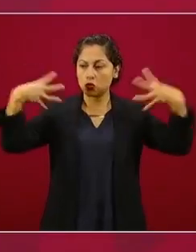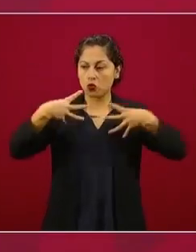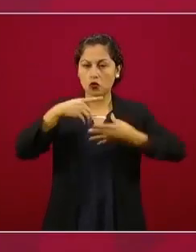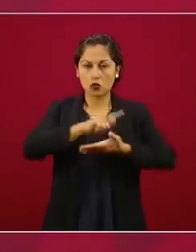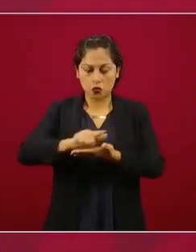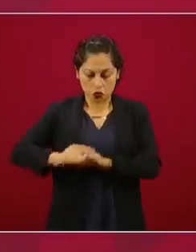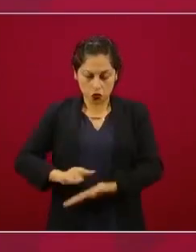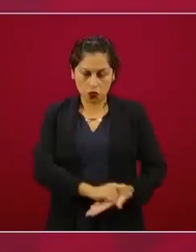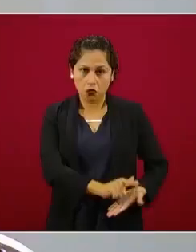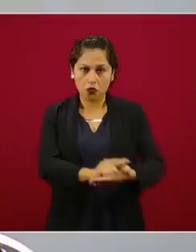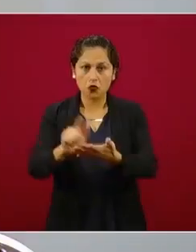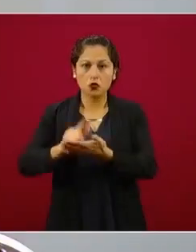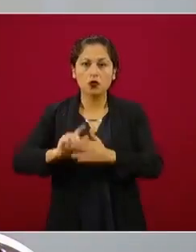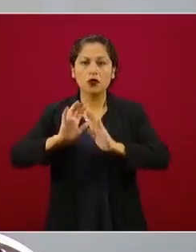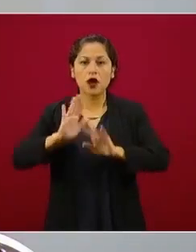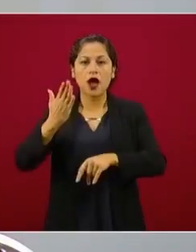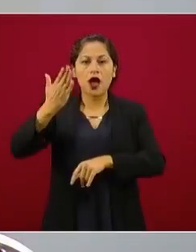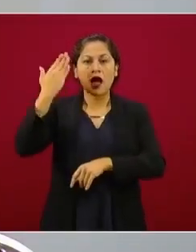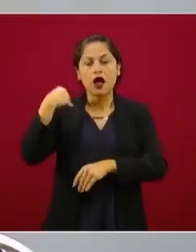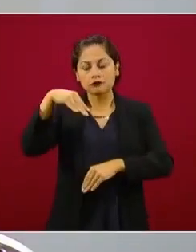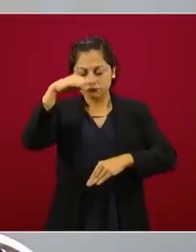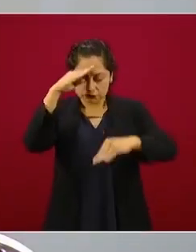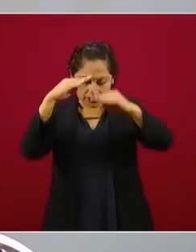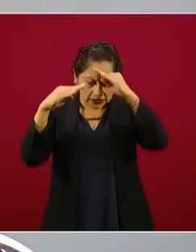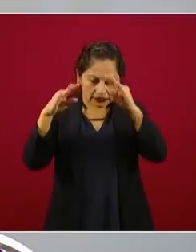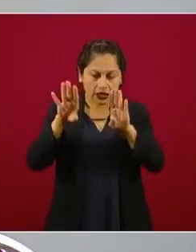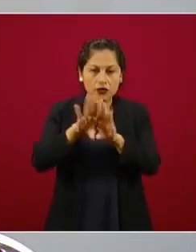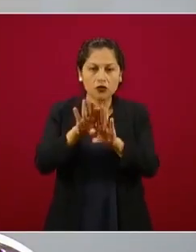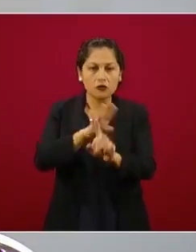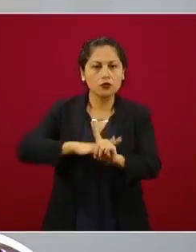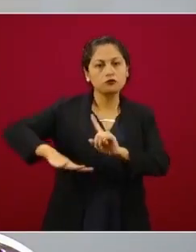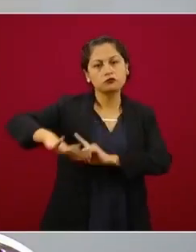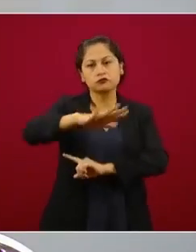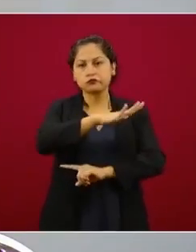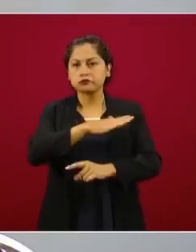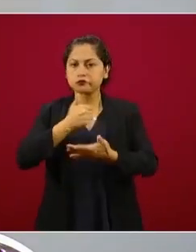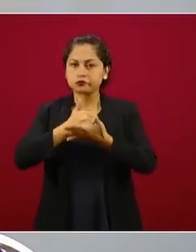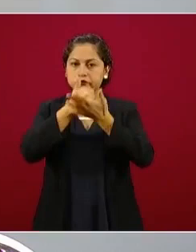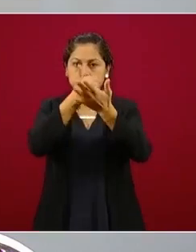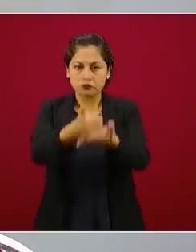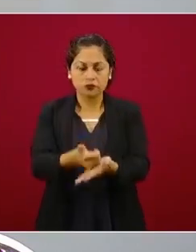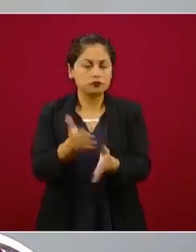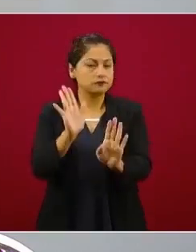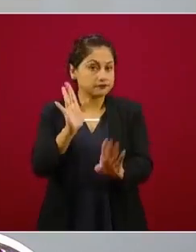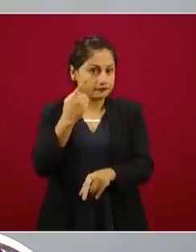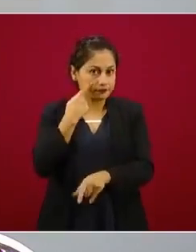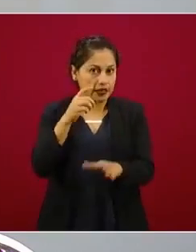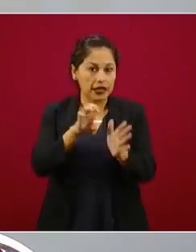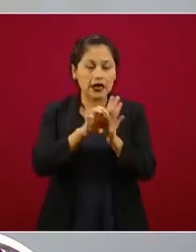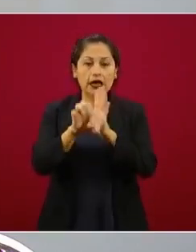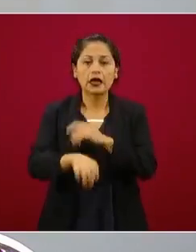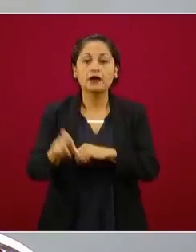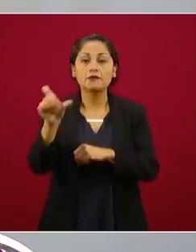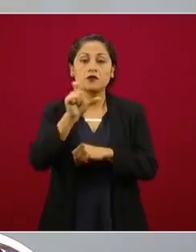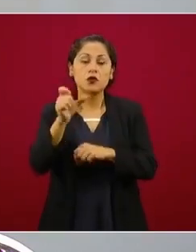condiciones peculiares, en condiciones controladas, por ejemplo, cuando se utiliza un equipo de protección